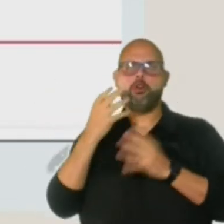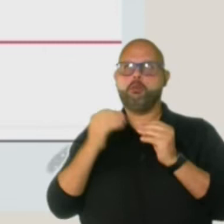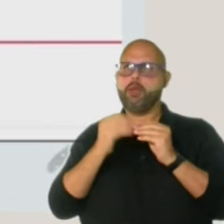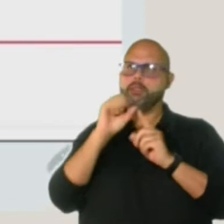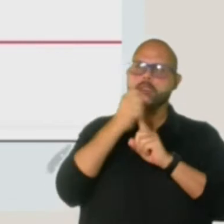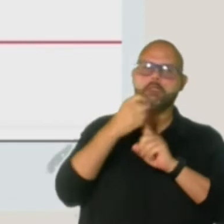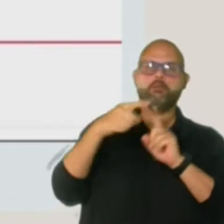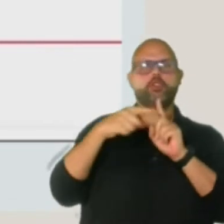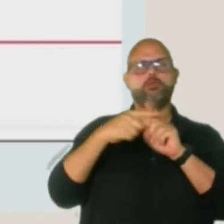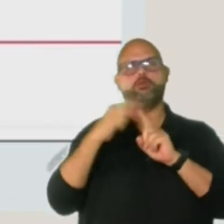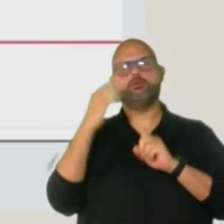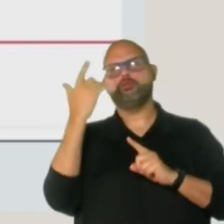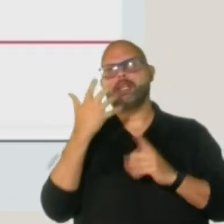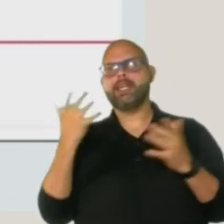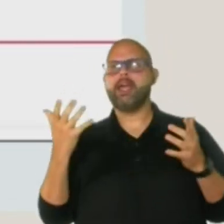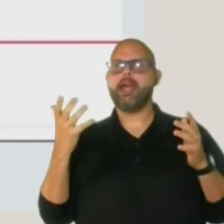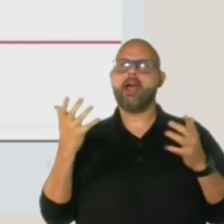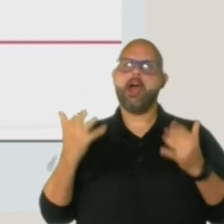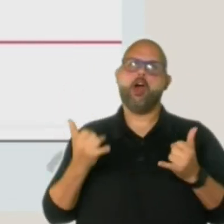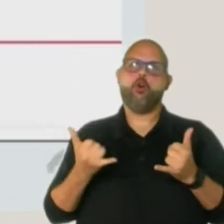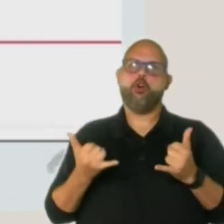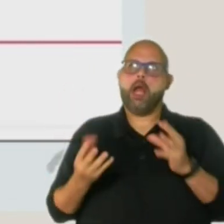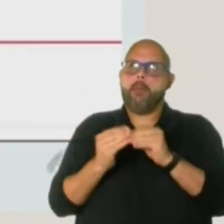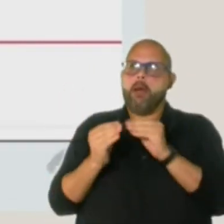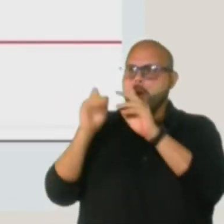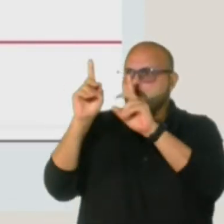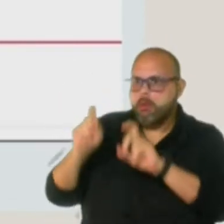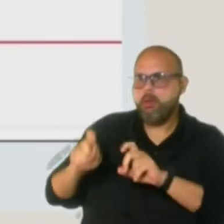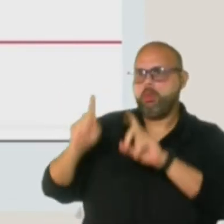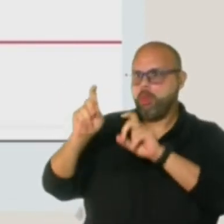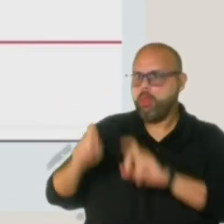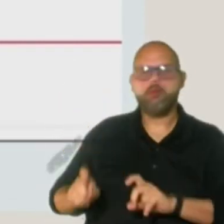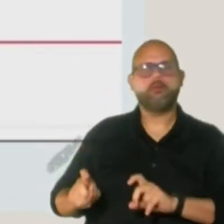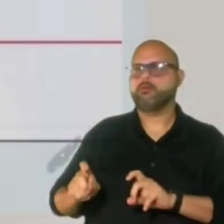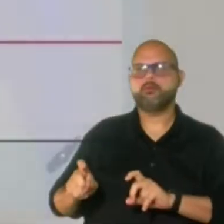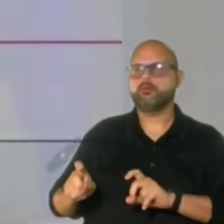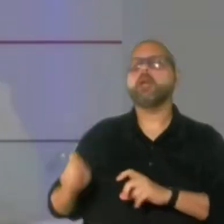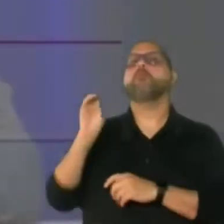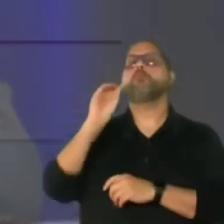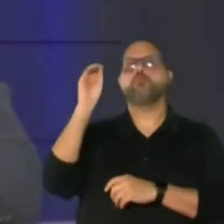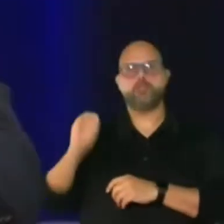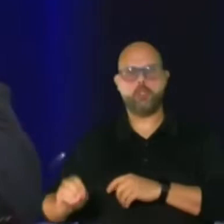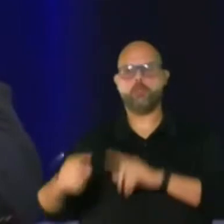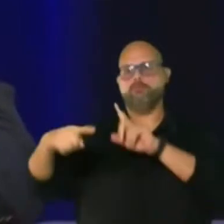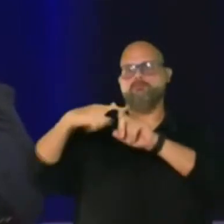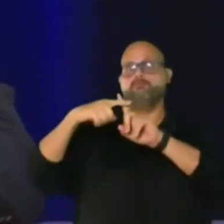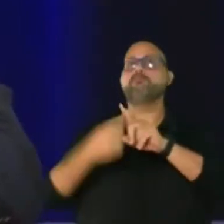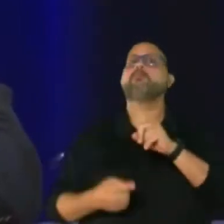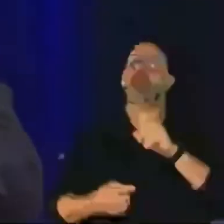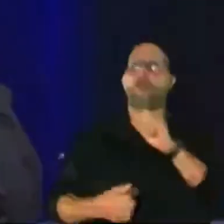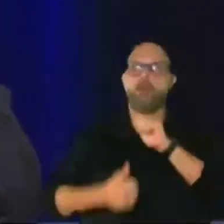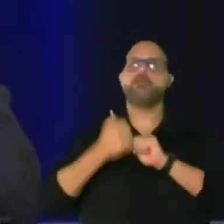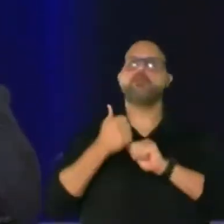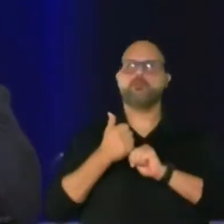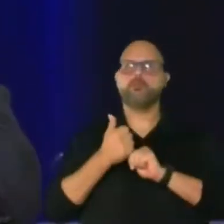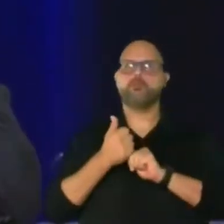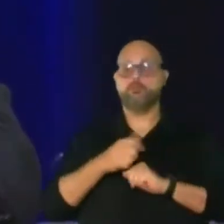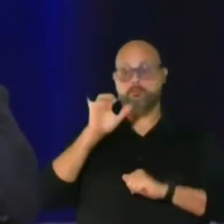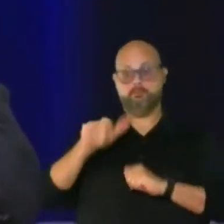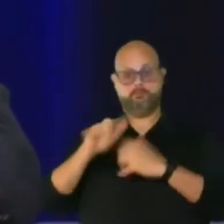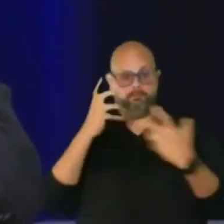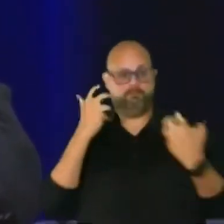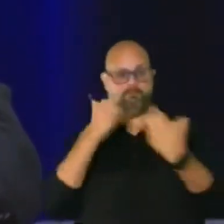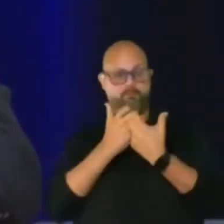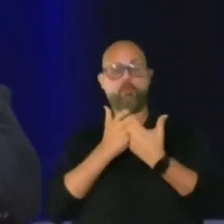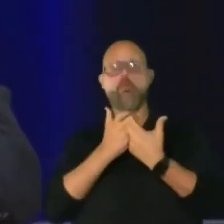porque estamos haciendo más pruebas, sino porque hay un % de positividad mayor, y concuerda también con la data que nos presentaron.